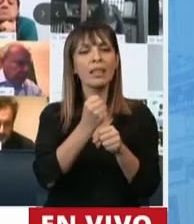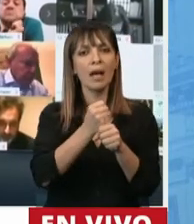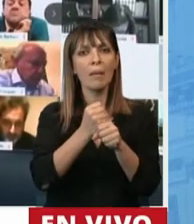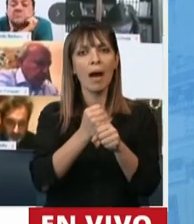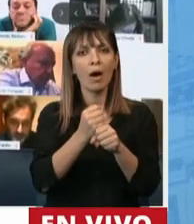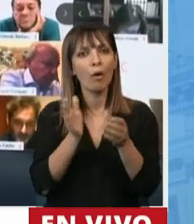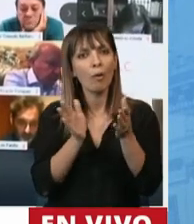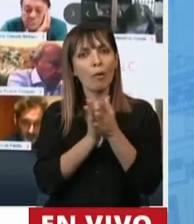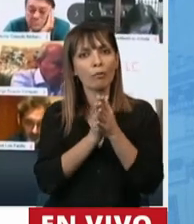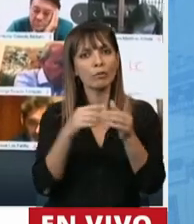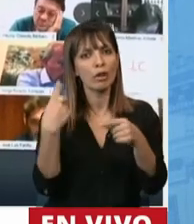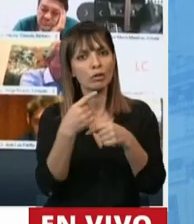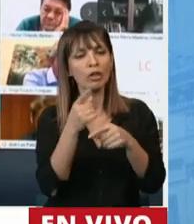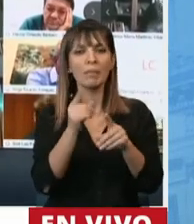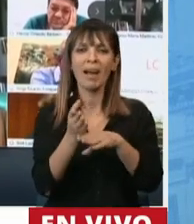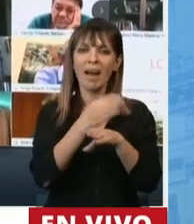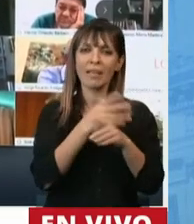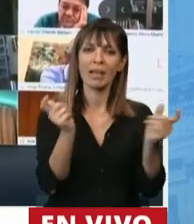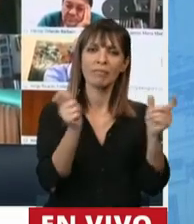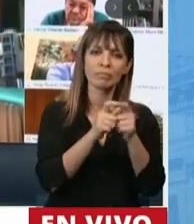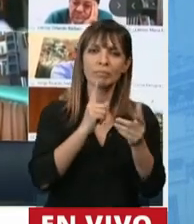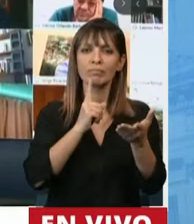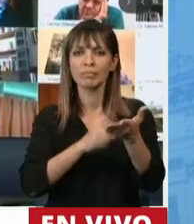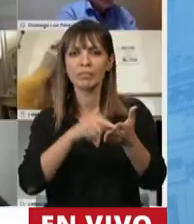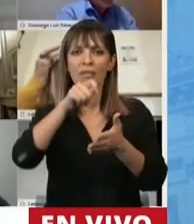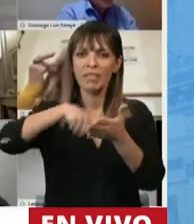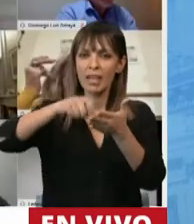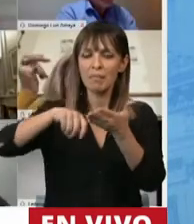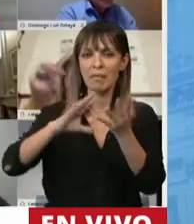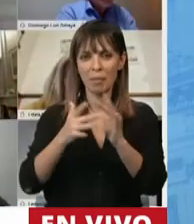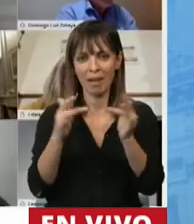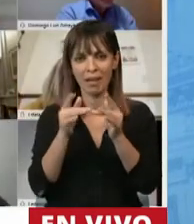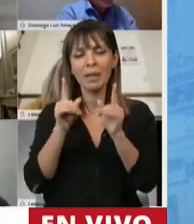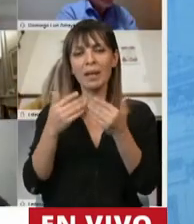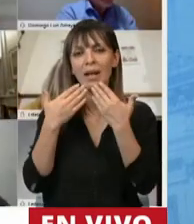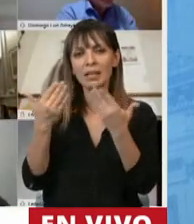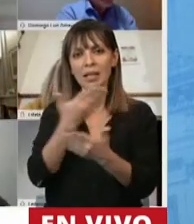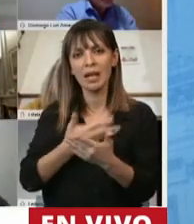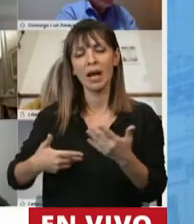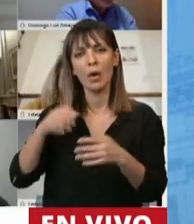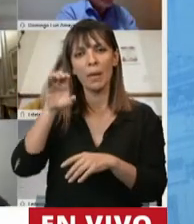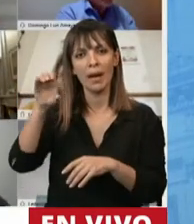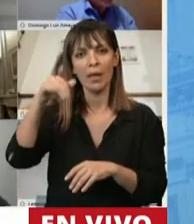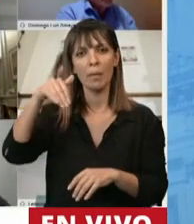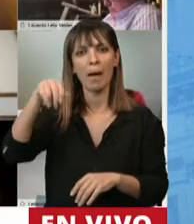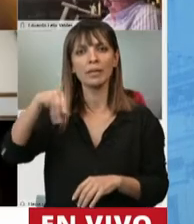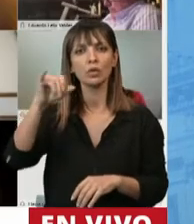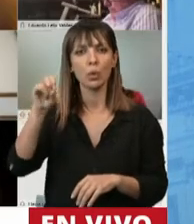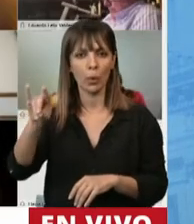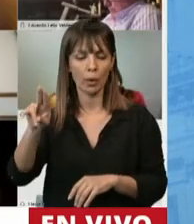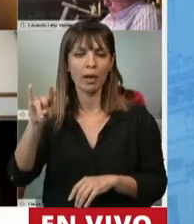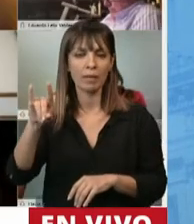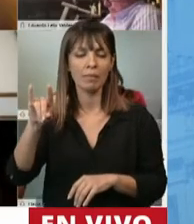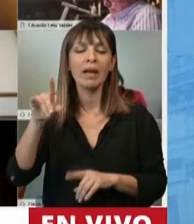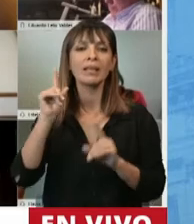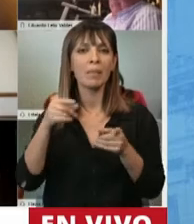hacemos con ellos a través de las comisiones, las firmas de dictámenes, etcétera. Y un último agradecimiento también al gobernador Juan Mansur, que otra vez nos ha prestado la